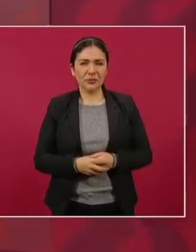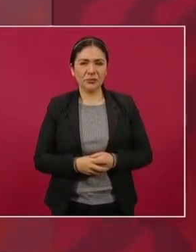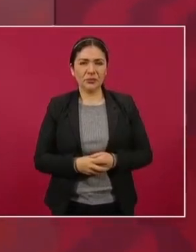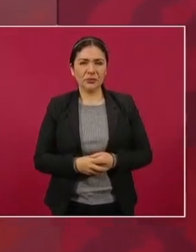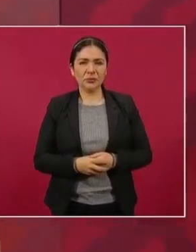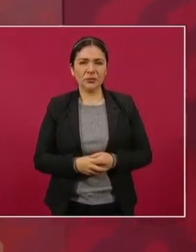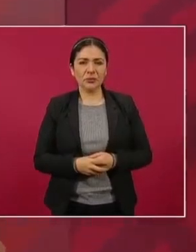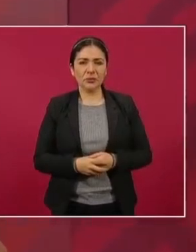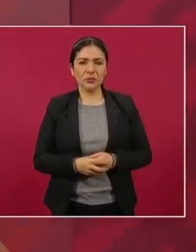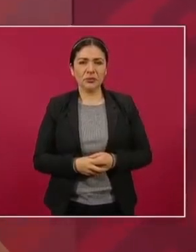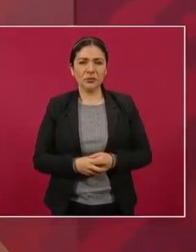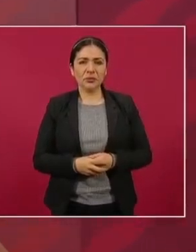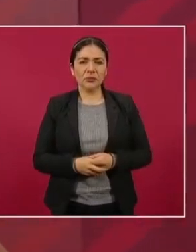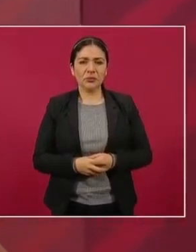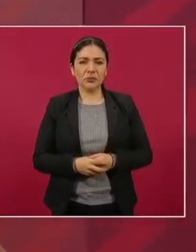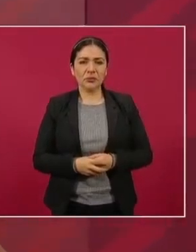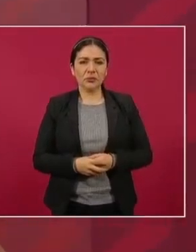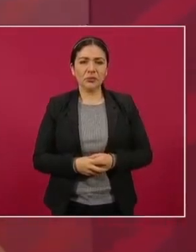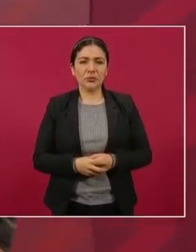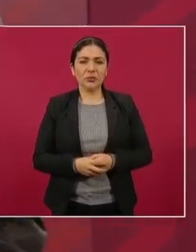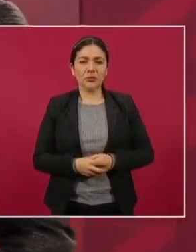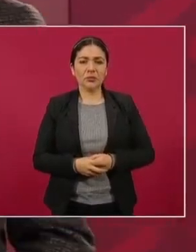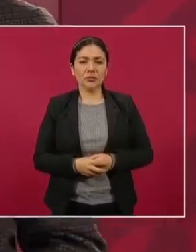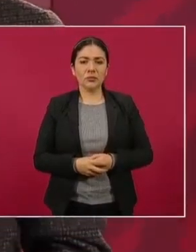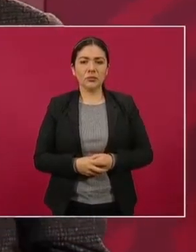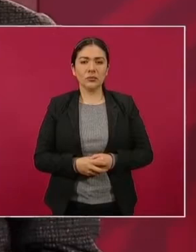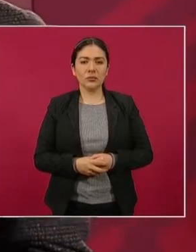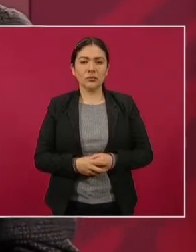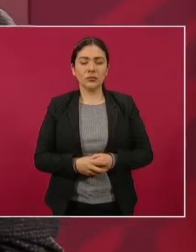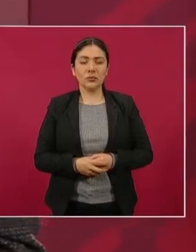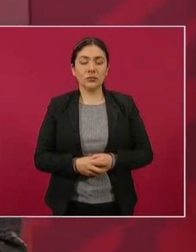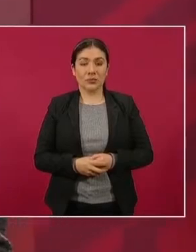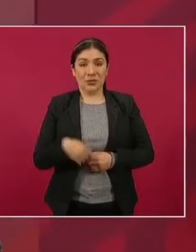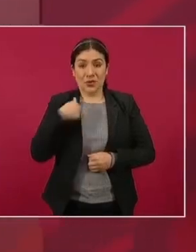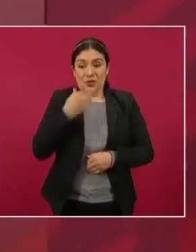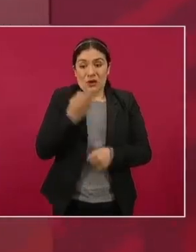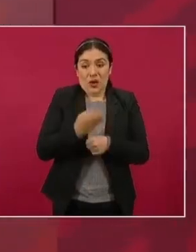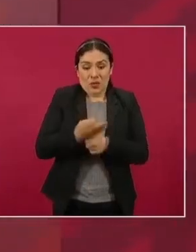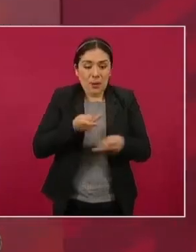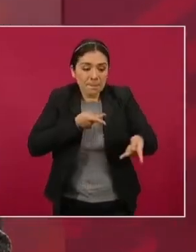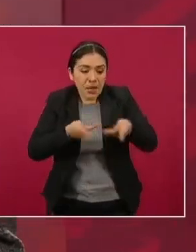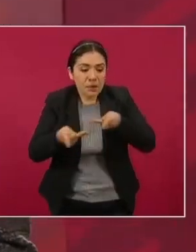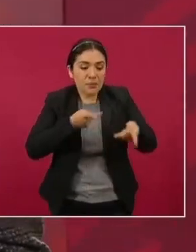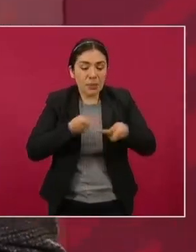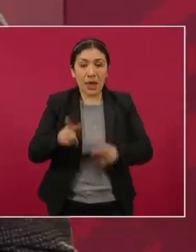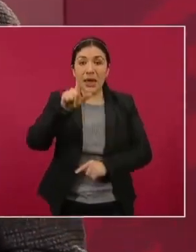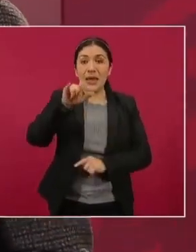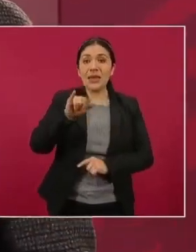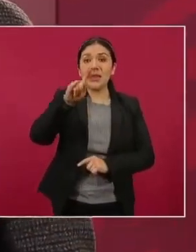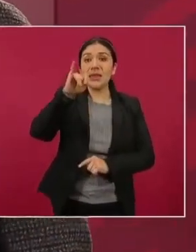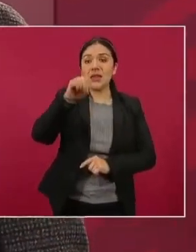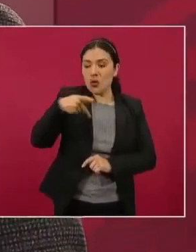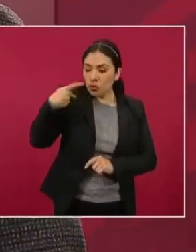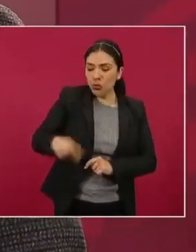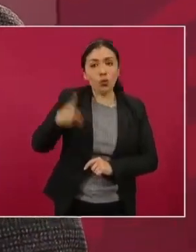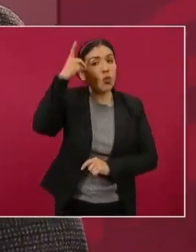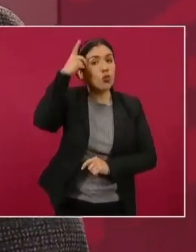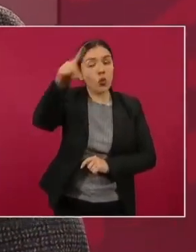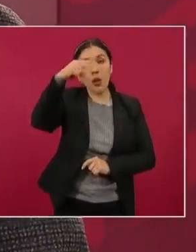cuándo estamos planteando que el litio es de mexico